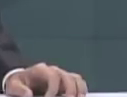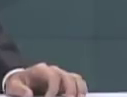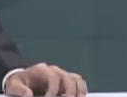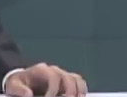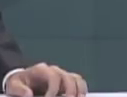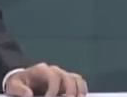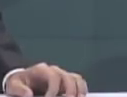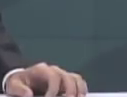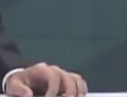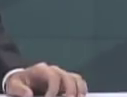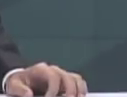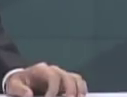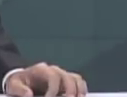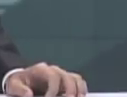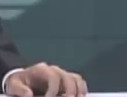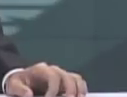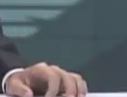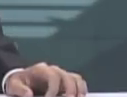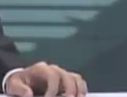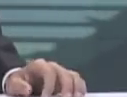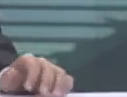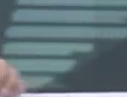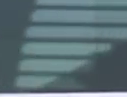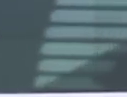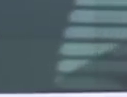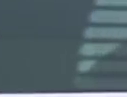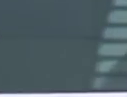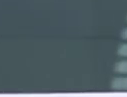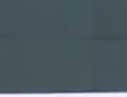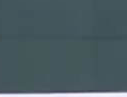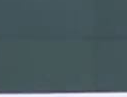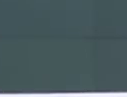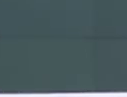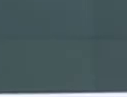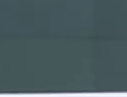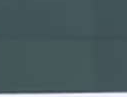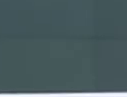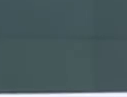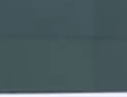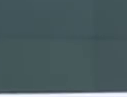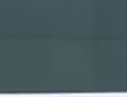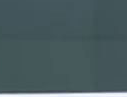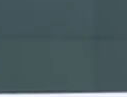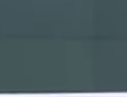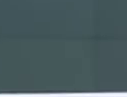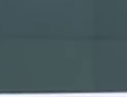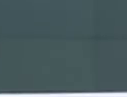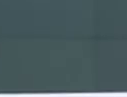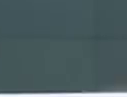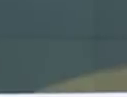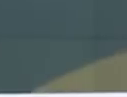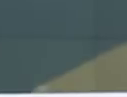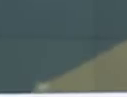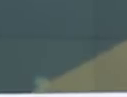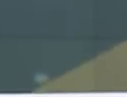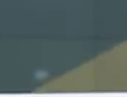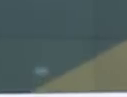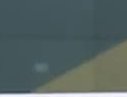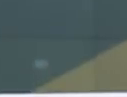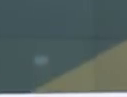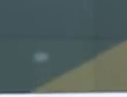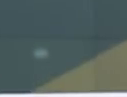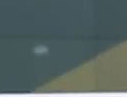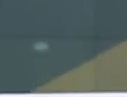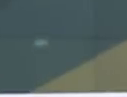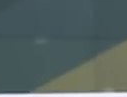10:22 de la tarde, momento de este contacto en directo. Integrantes de la Dirección Nacional del Partido Socialista Unido de Venezuela, PSUD, ofrecen declaraciones